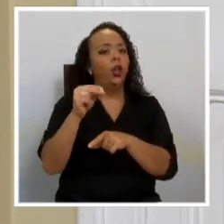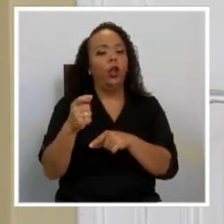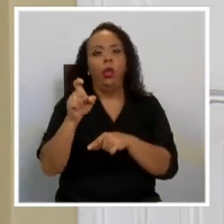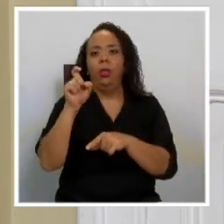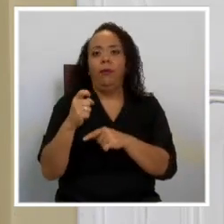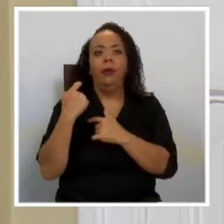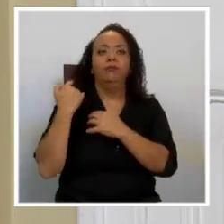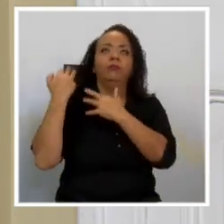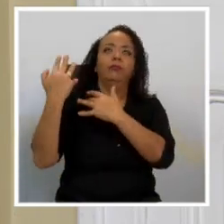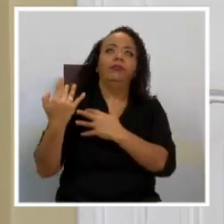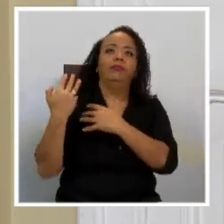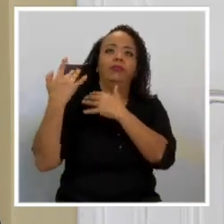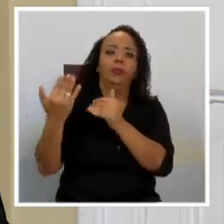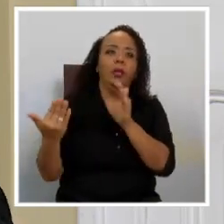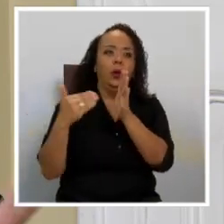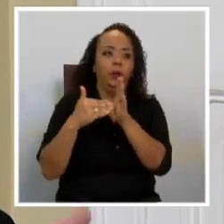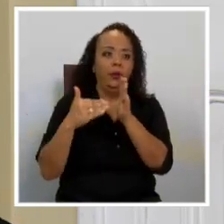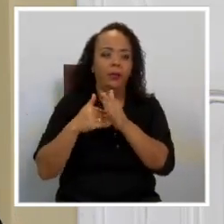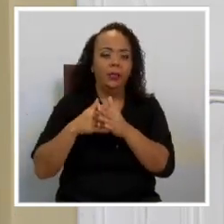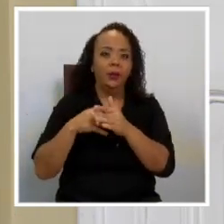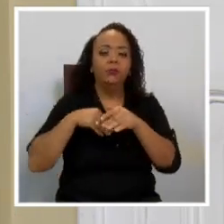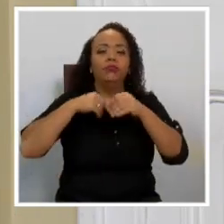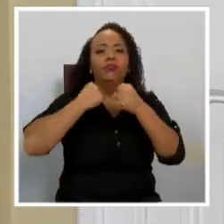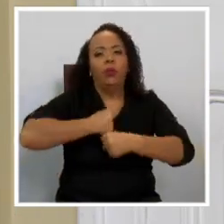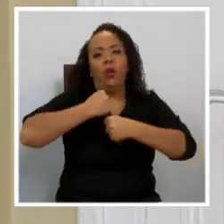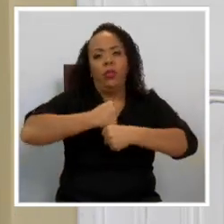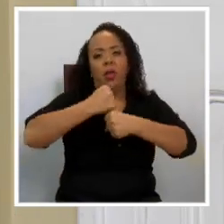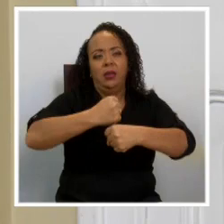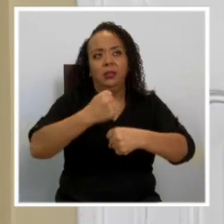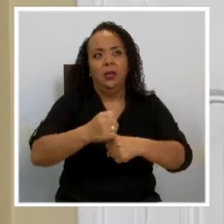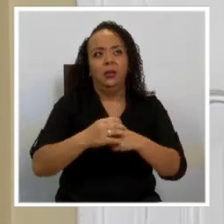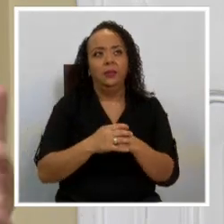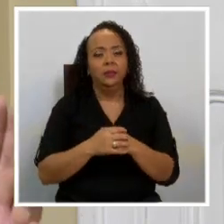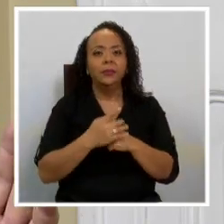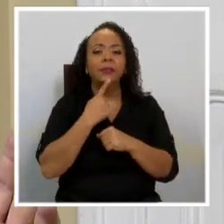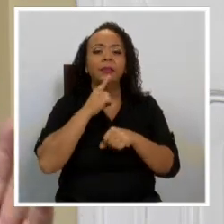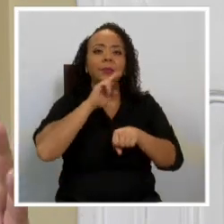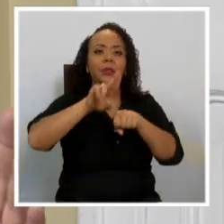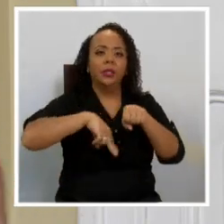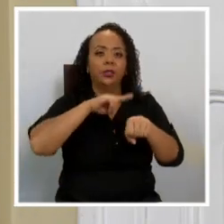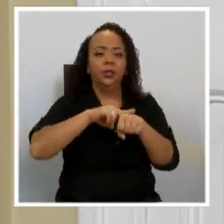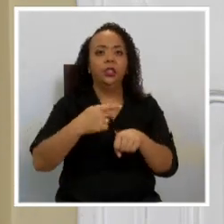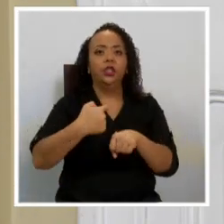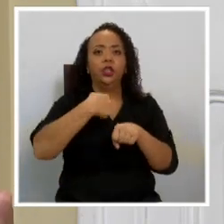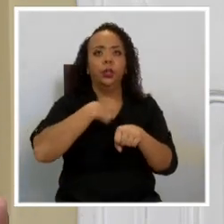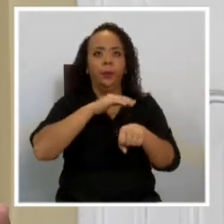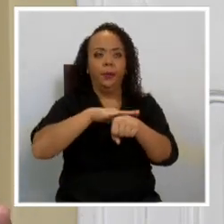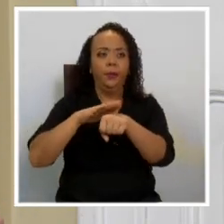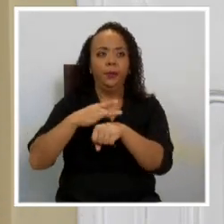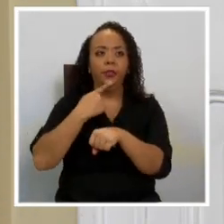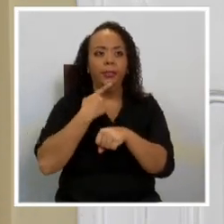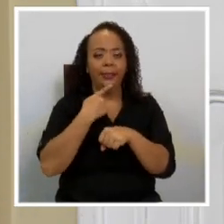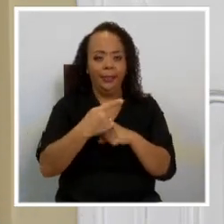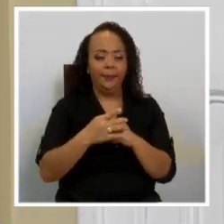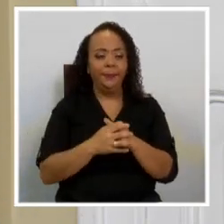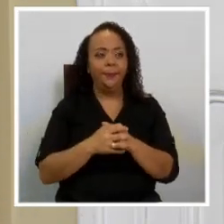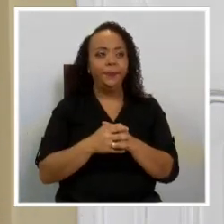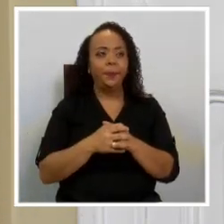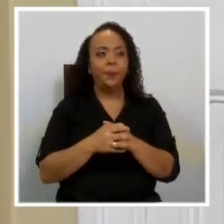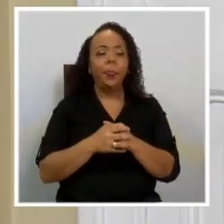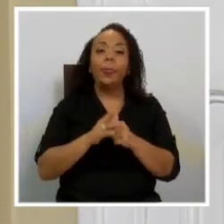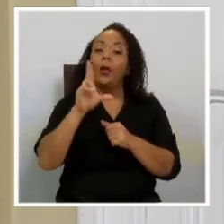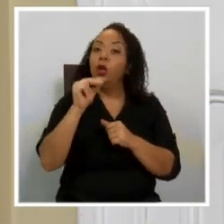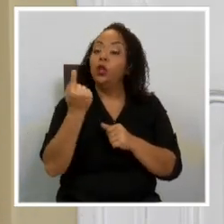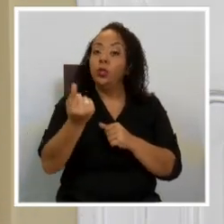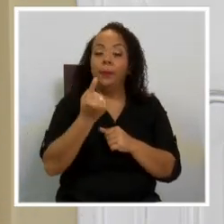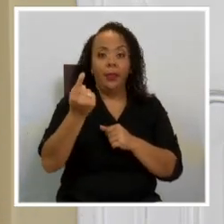esperar nuevamente a una protesta, digamos, nacional, en el que yo me permito señalar lo siguiente: no solo